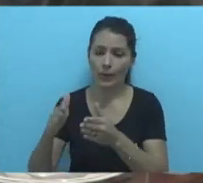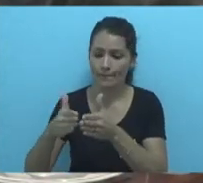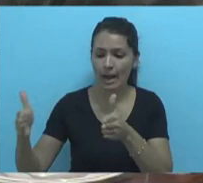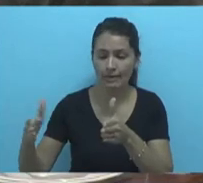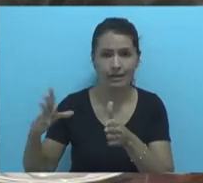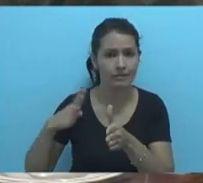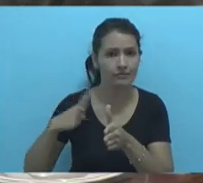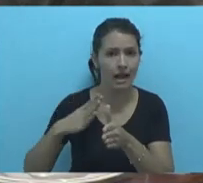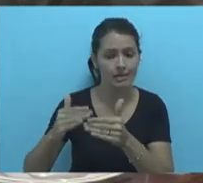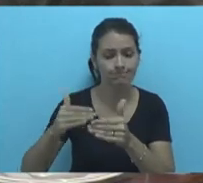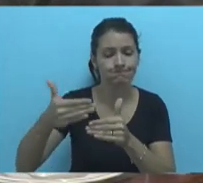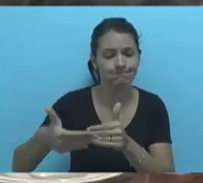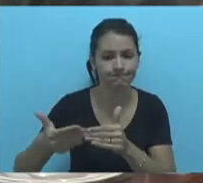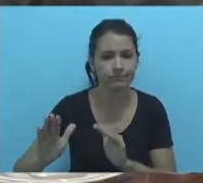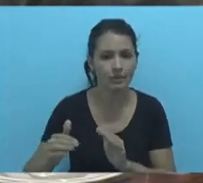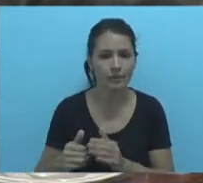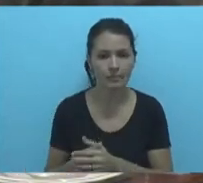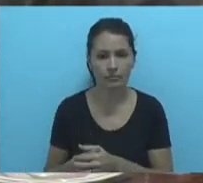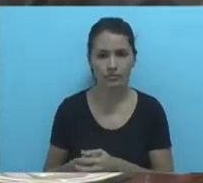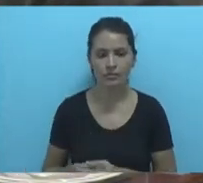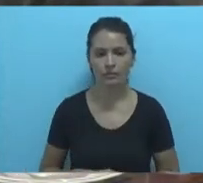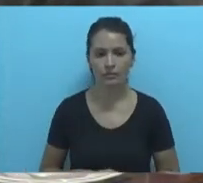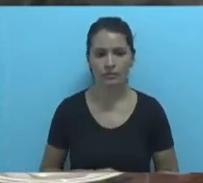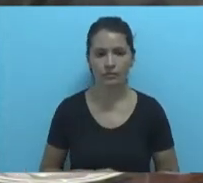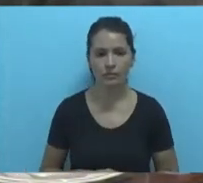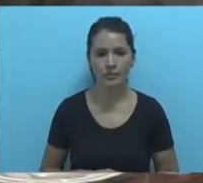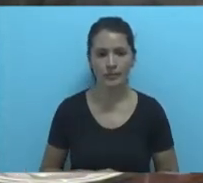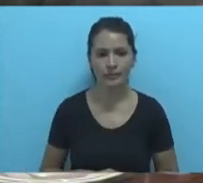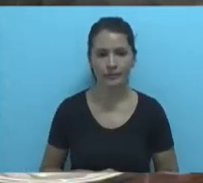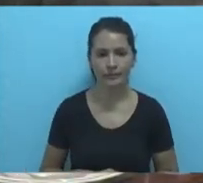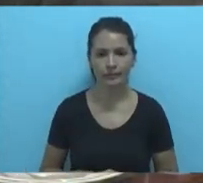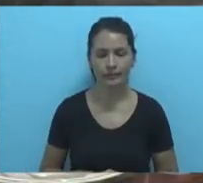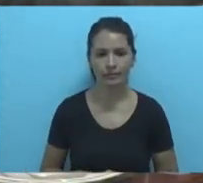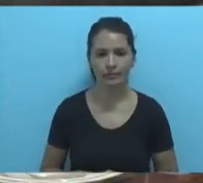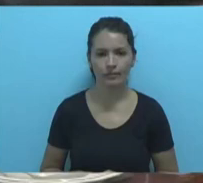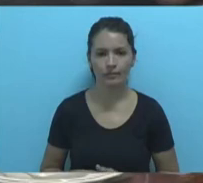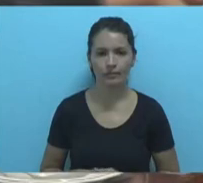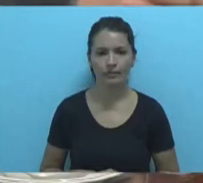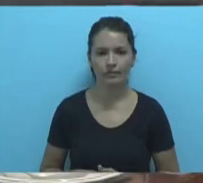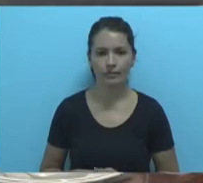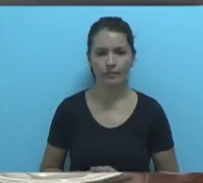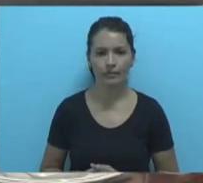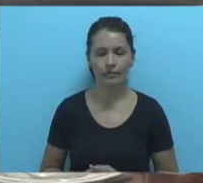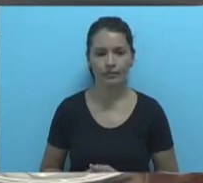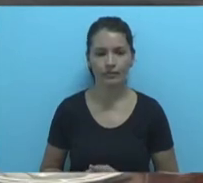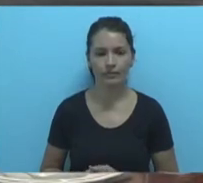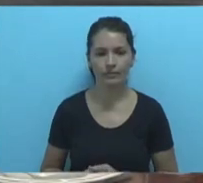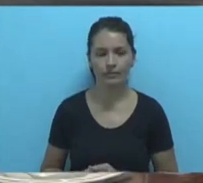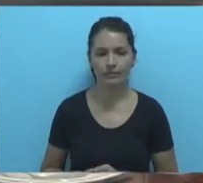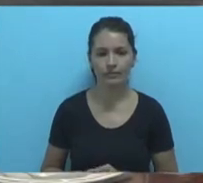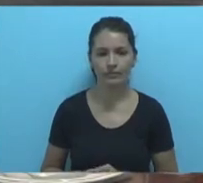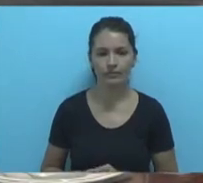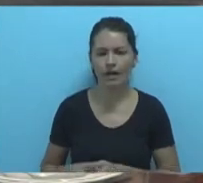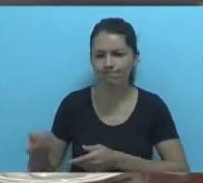en la cadena de protección, en la cadena de tráfico de